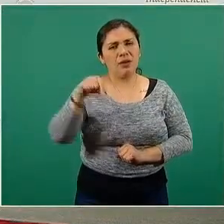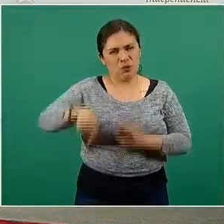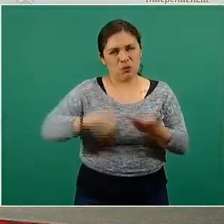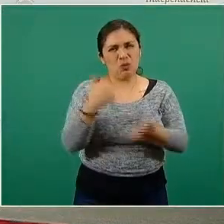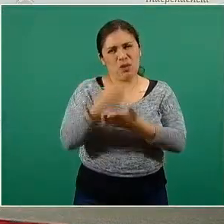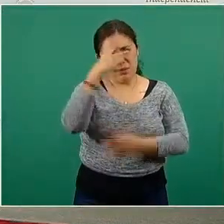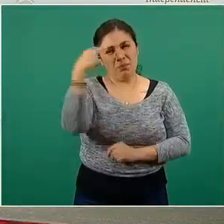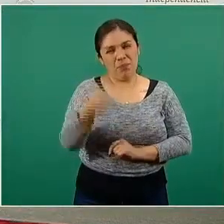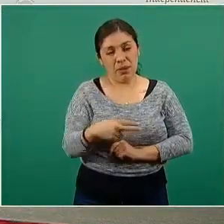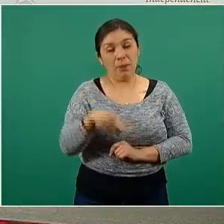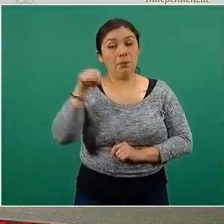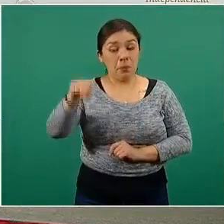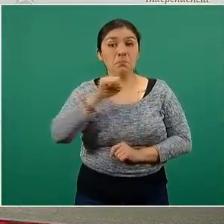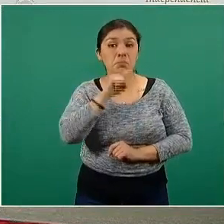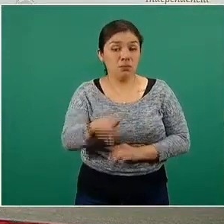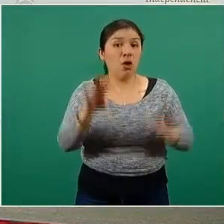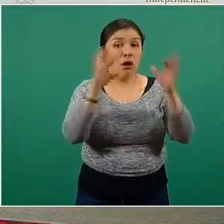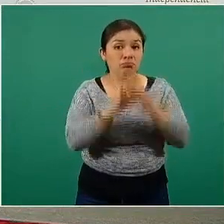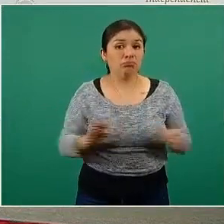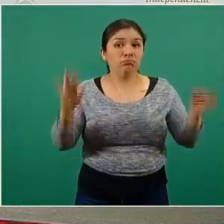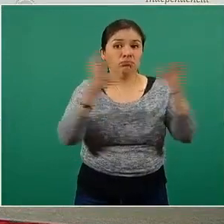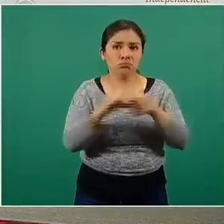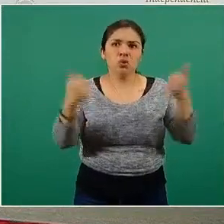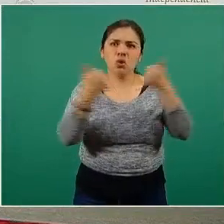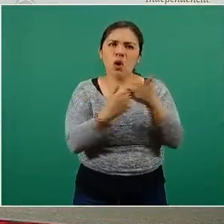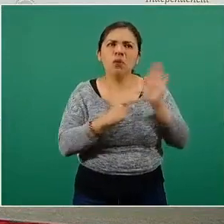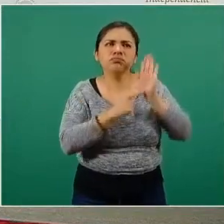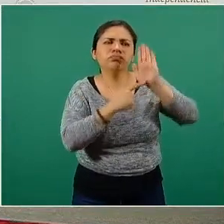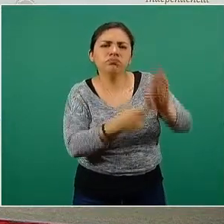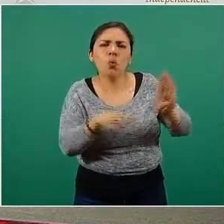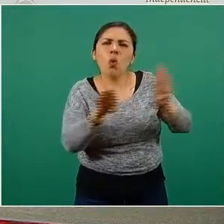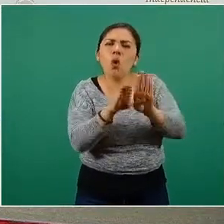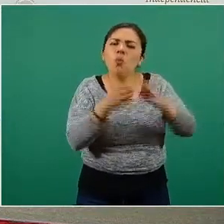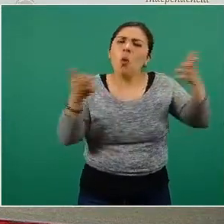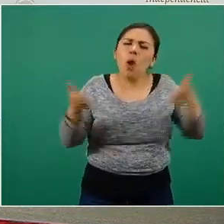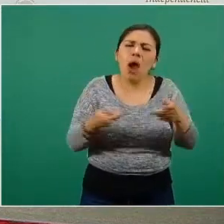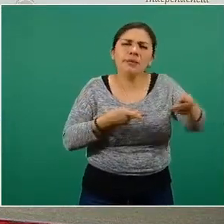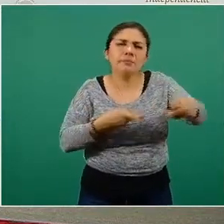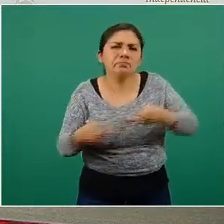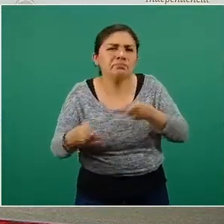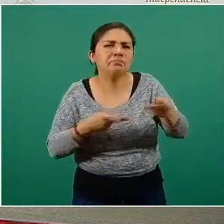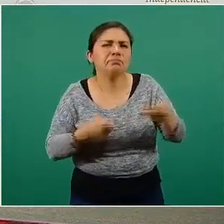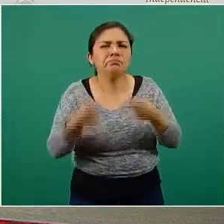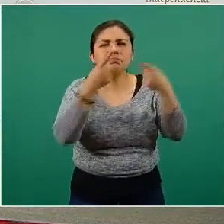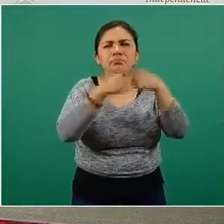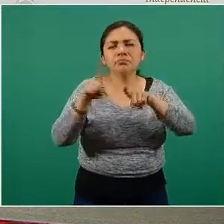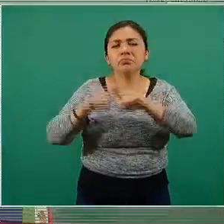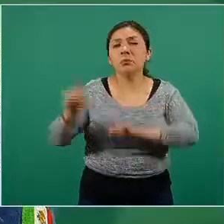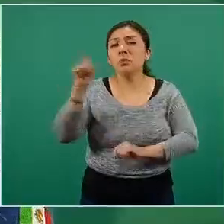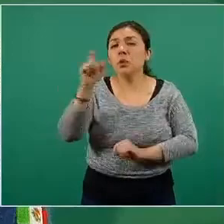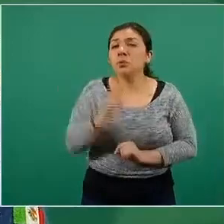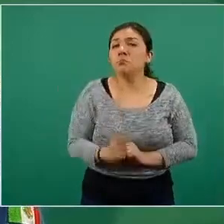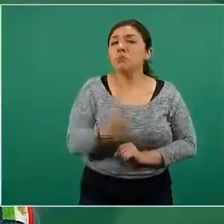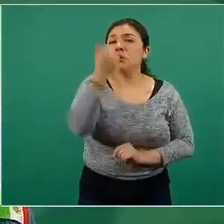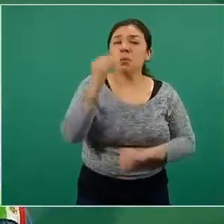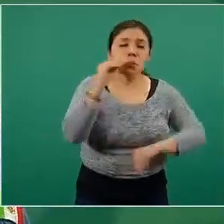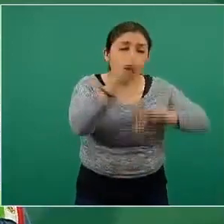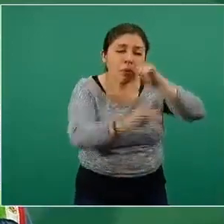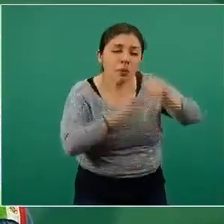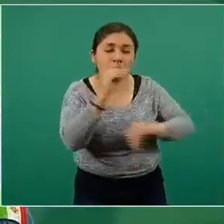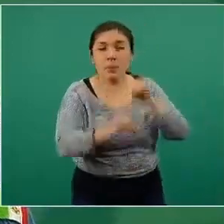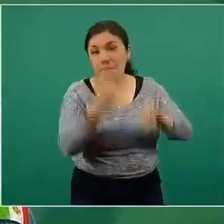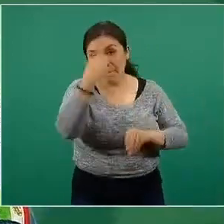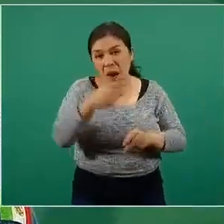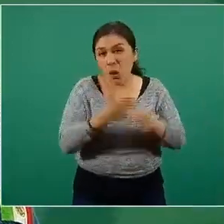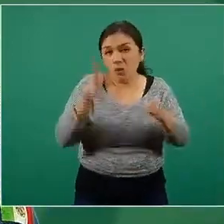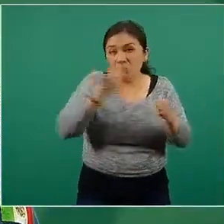de México y ella mencionaba y presentaba las diferentes estrategias que van desde en su momento la reconversión de